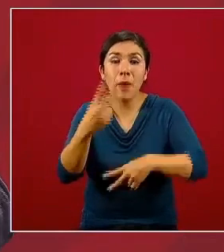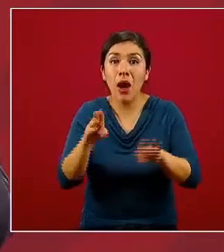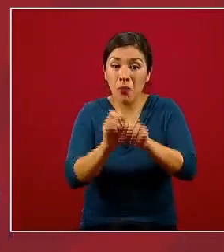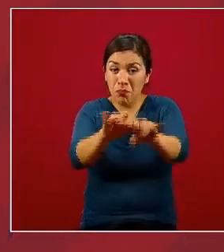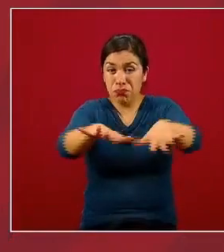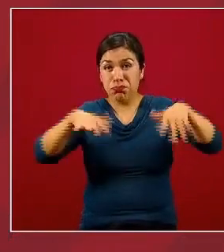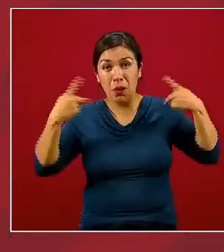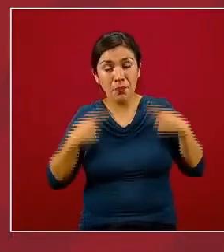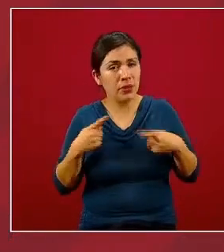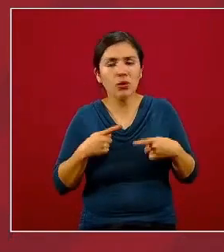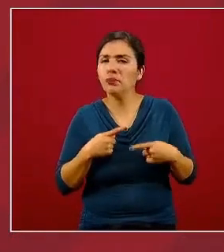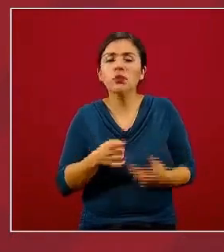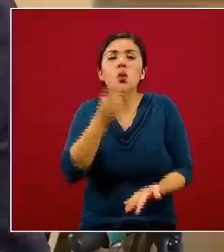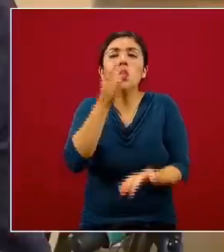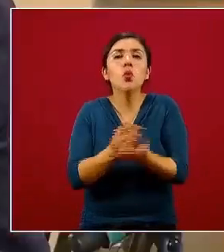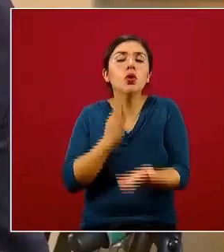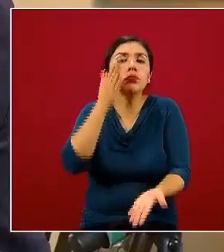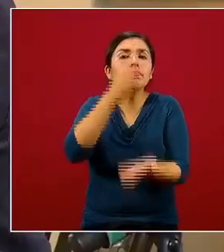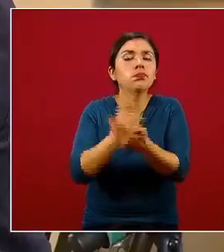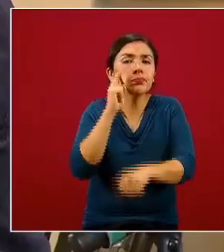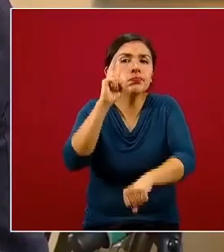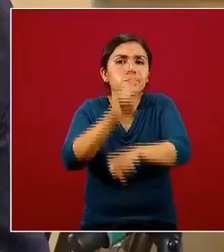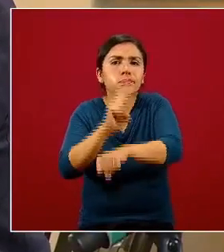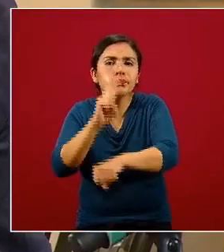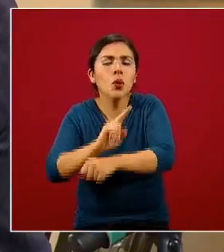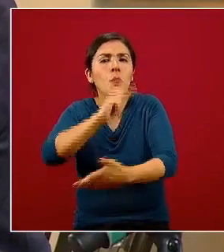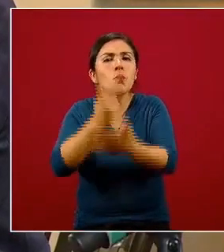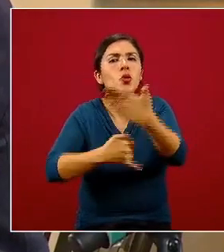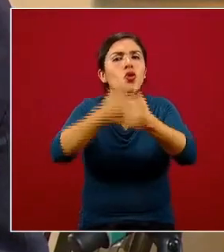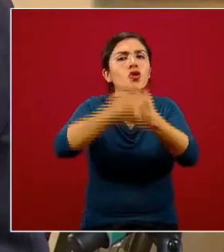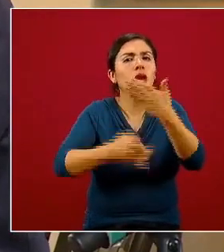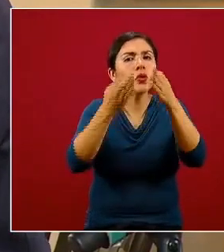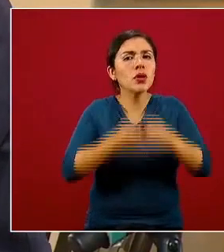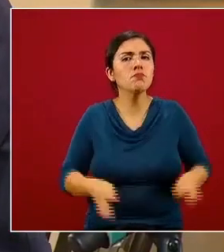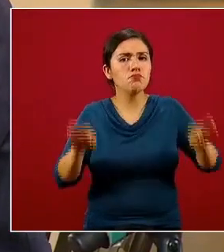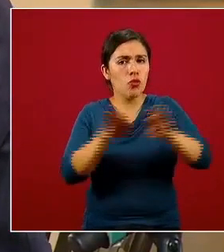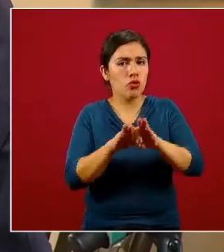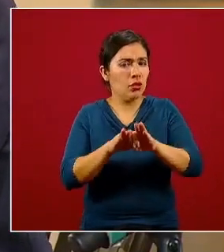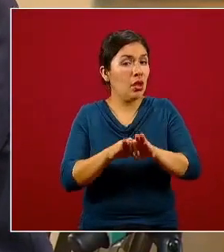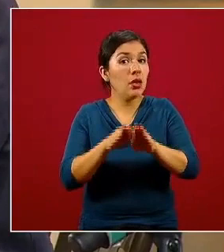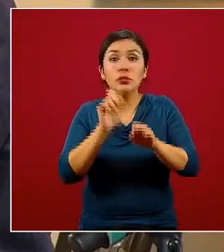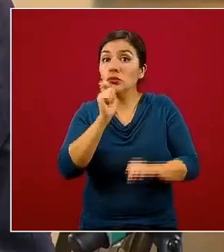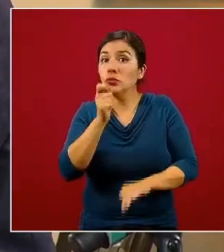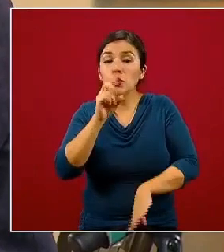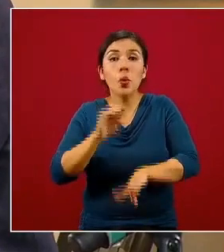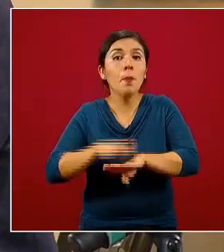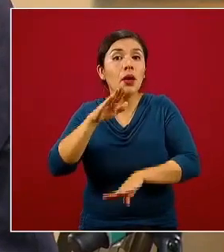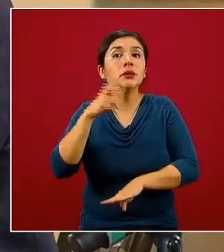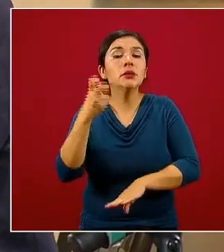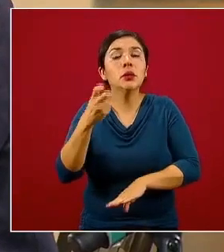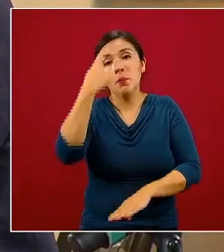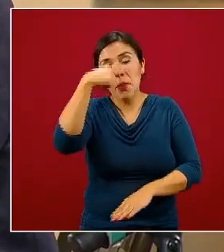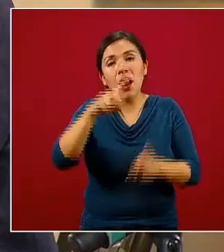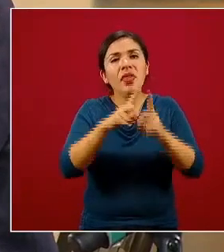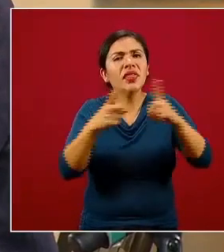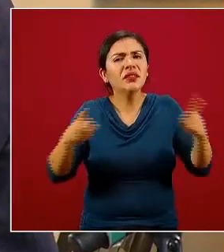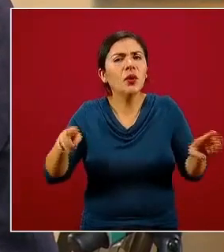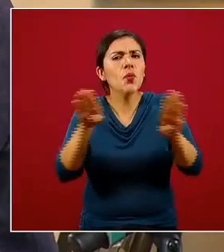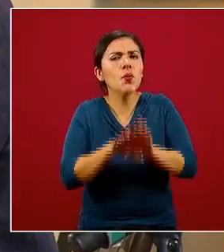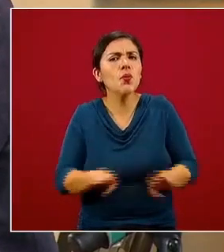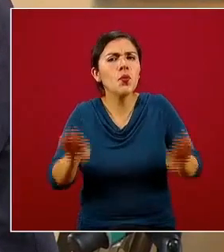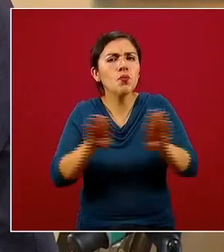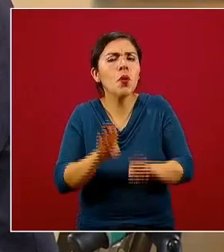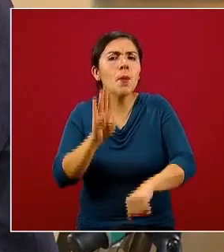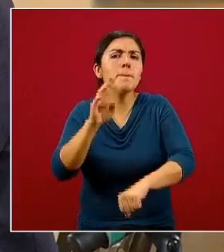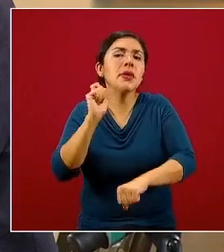así. Son visitas de supervisión de proyectos estratégicos sumamente relevantes para el desarrollo y